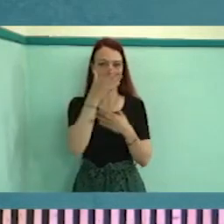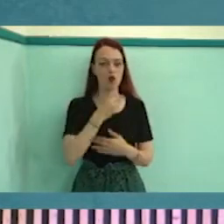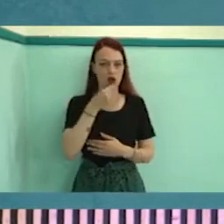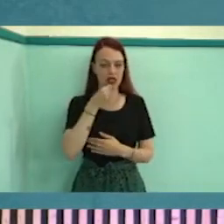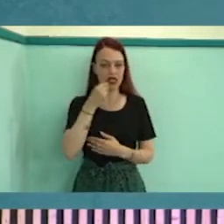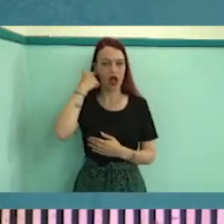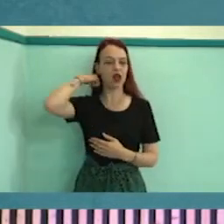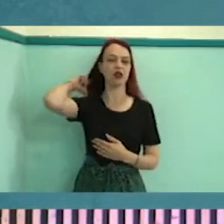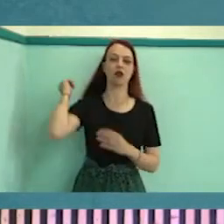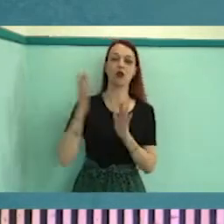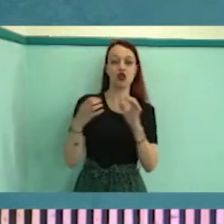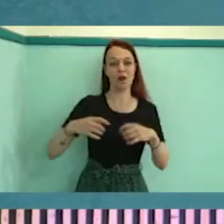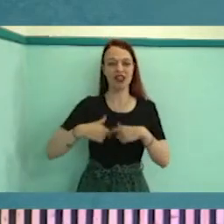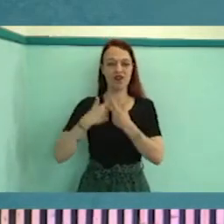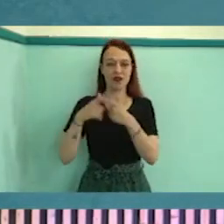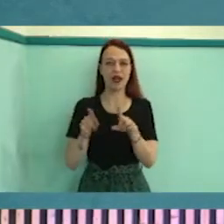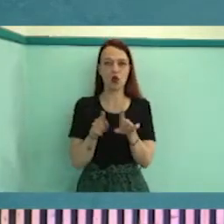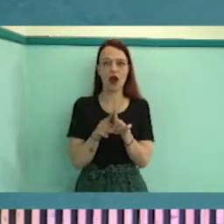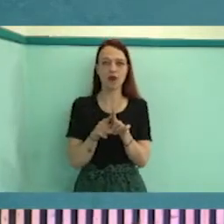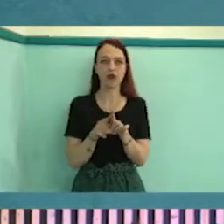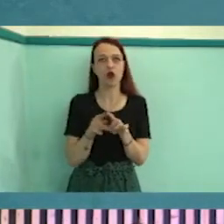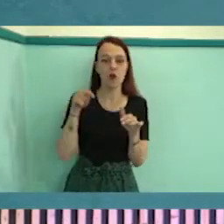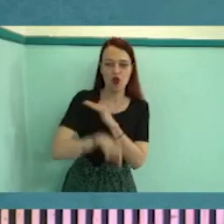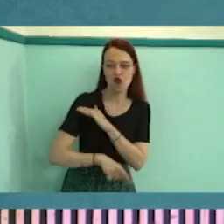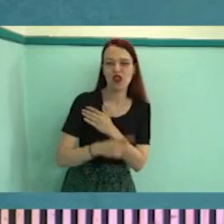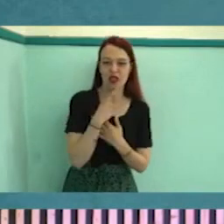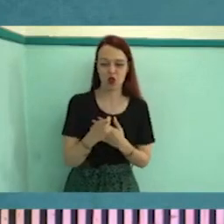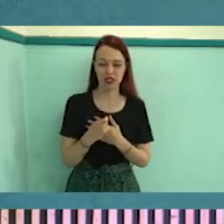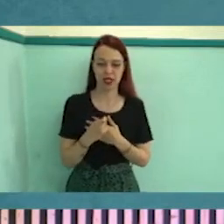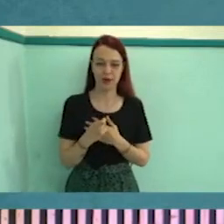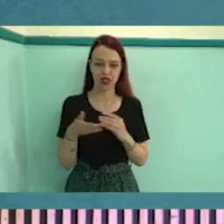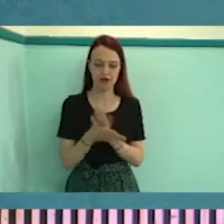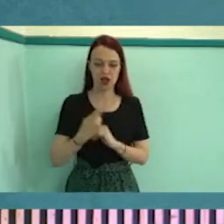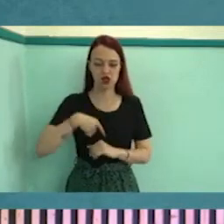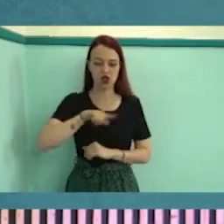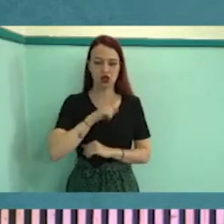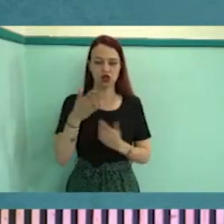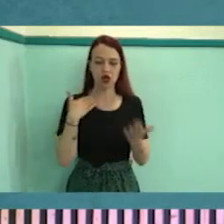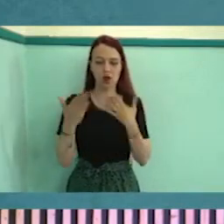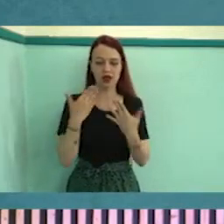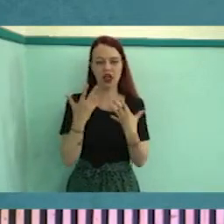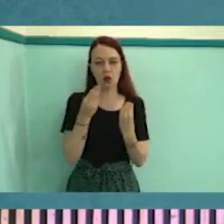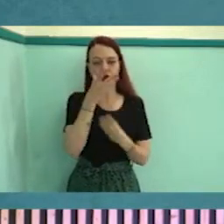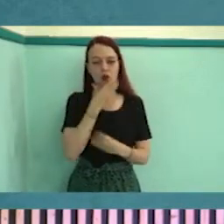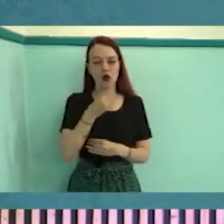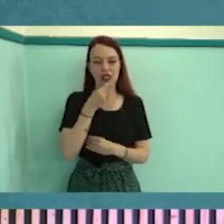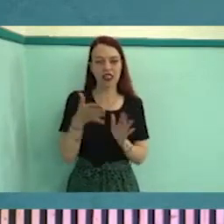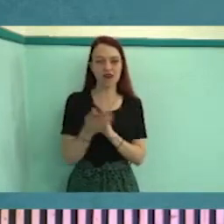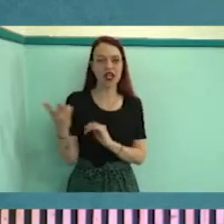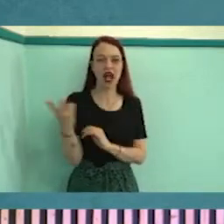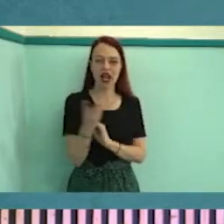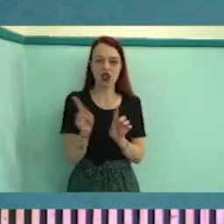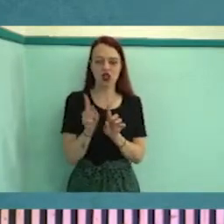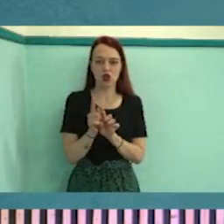normalmente en mi familia cuesta mucho Como abrir espacios de profundidad vamos a decir no y pudimos tener una conversación muy bonita en la que ellas ambas se vulneraban